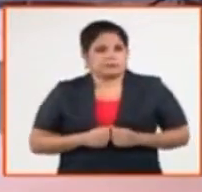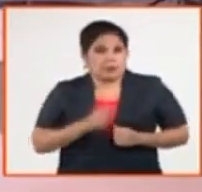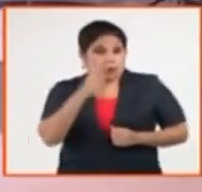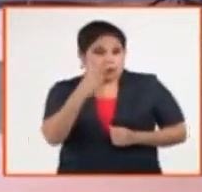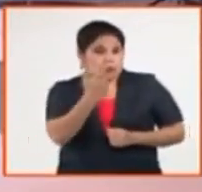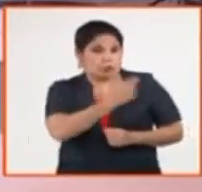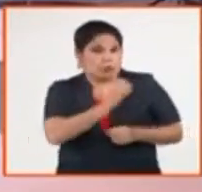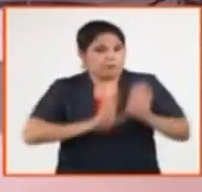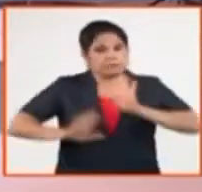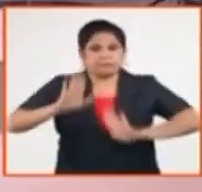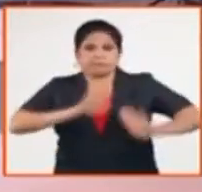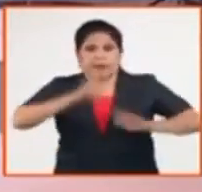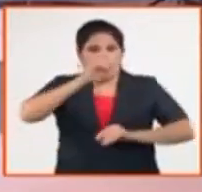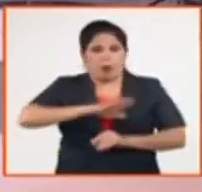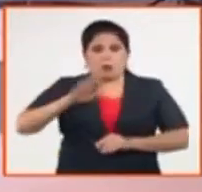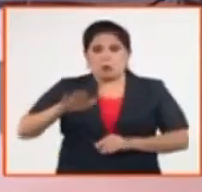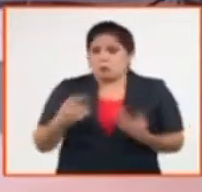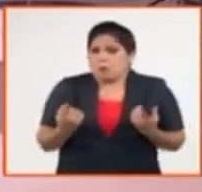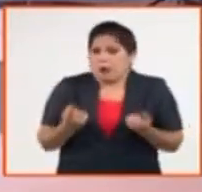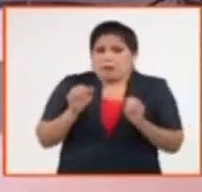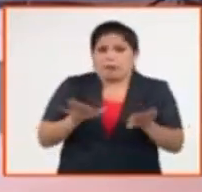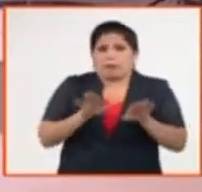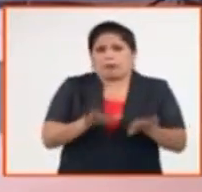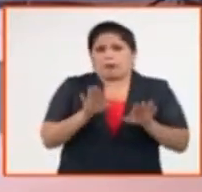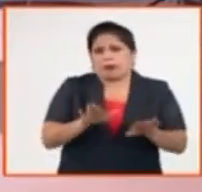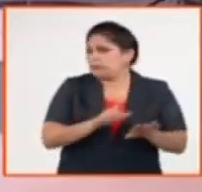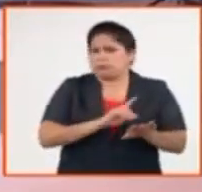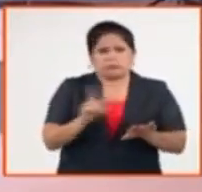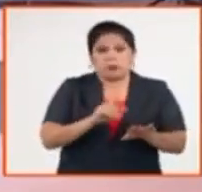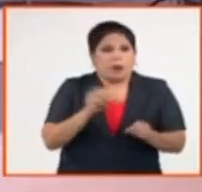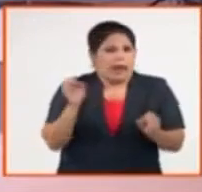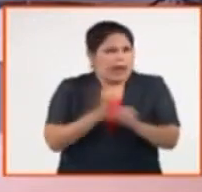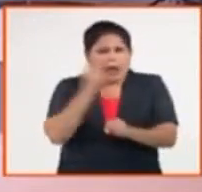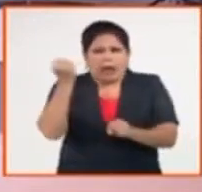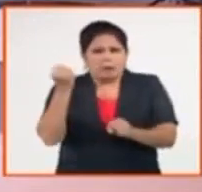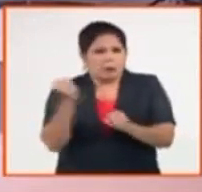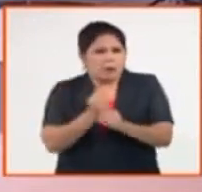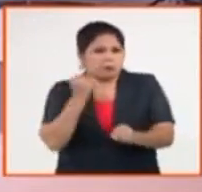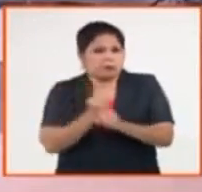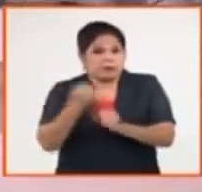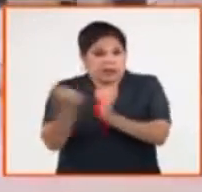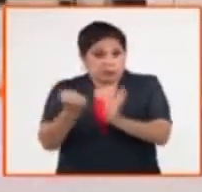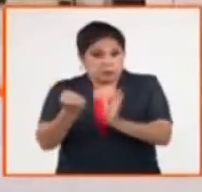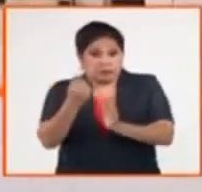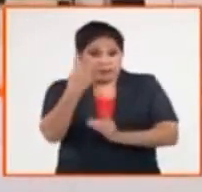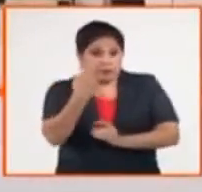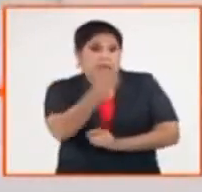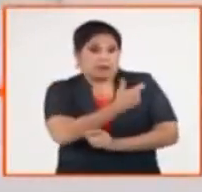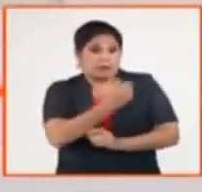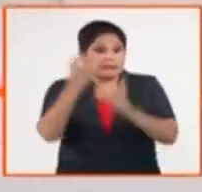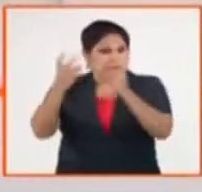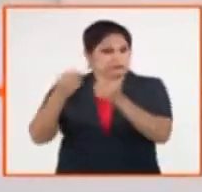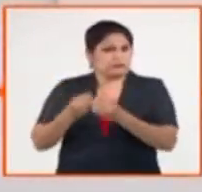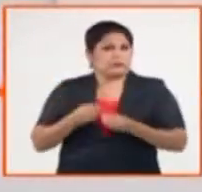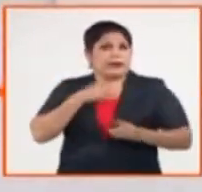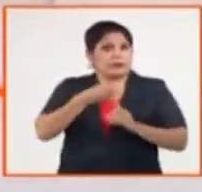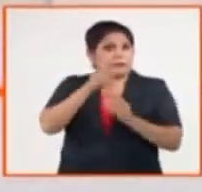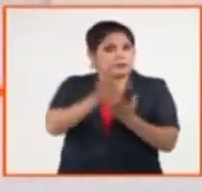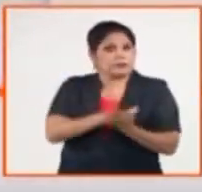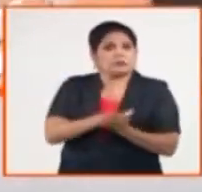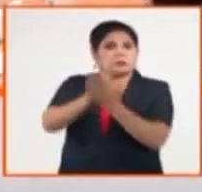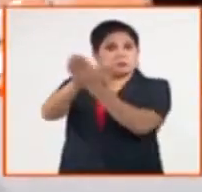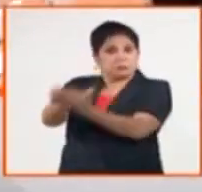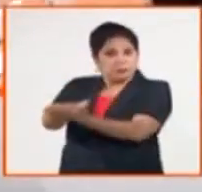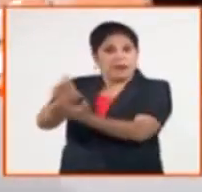2 dosis, no tenía sentido esperar, sino que vamos teniendo la autorización, ya tenemos los datos, se analizan, se presentan y